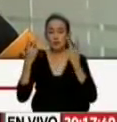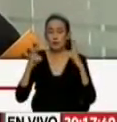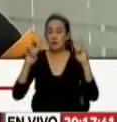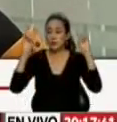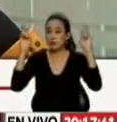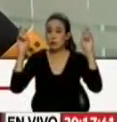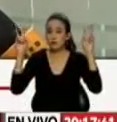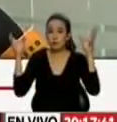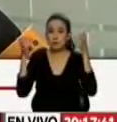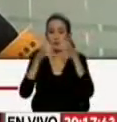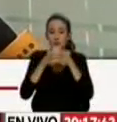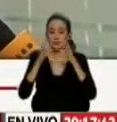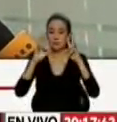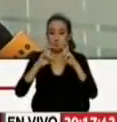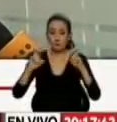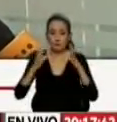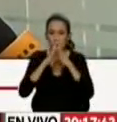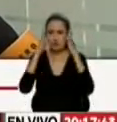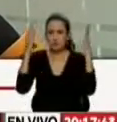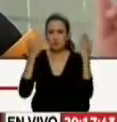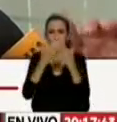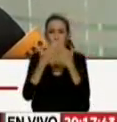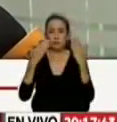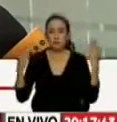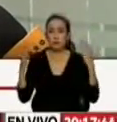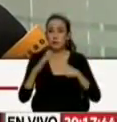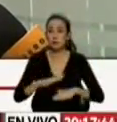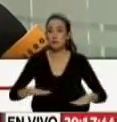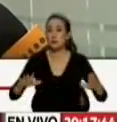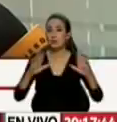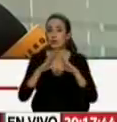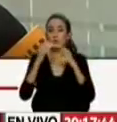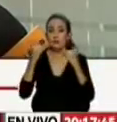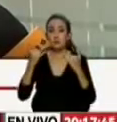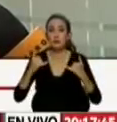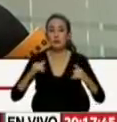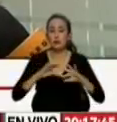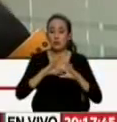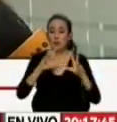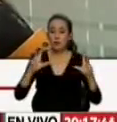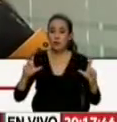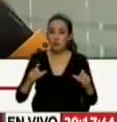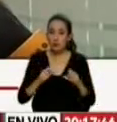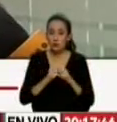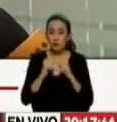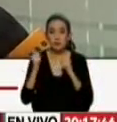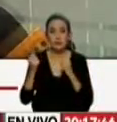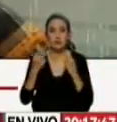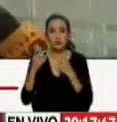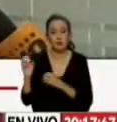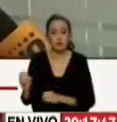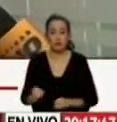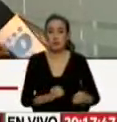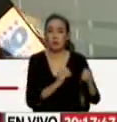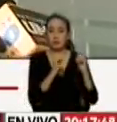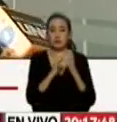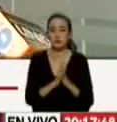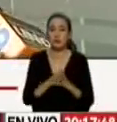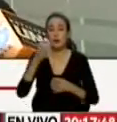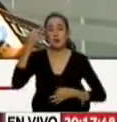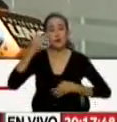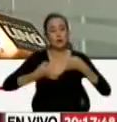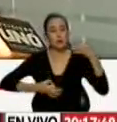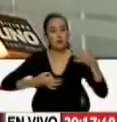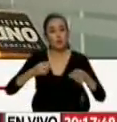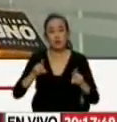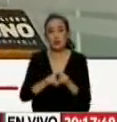la refinería y están muchas cosas que no tiene que quedarse simplemente en el delito de asociación ilícita, sino ya delincuencia organizada. Que realmente la justicia